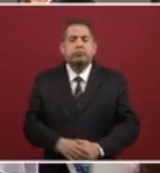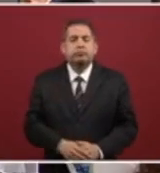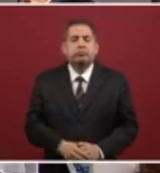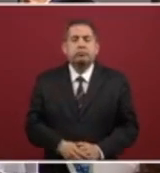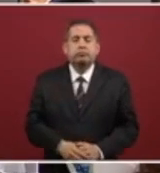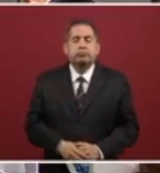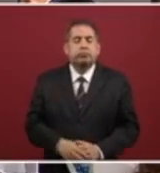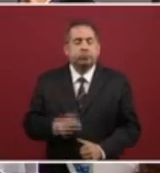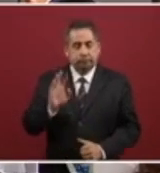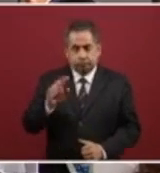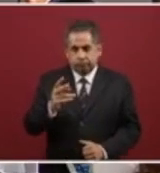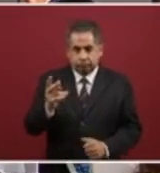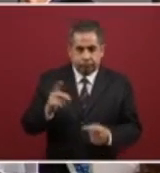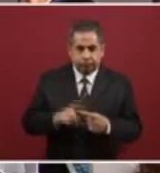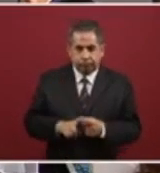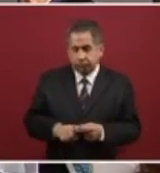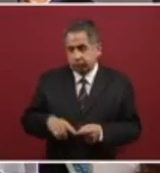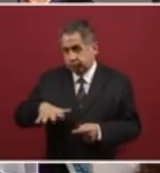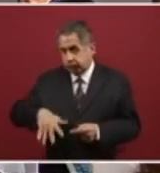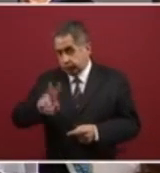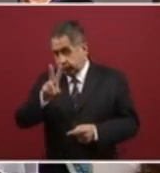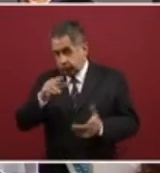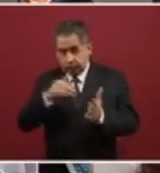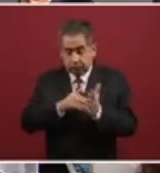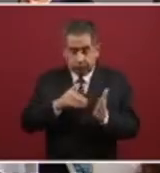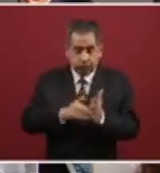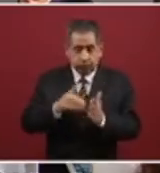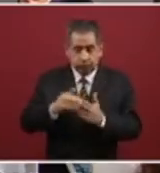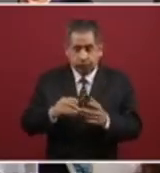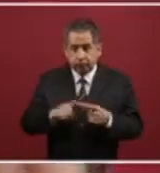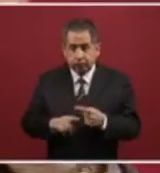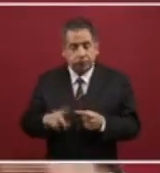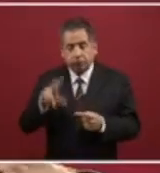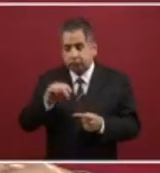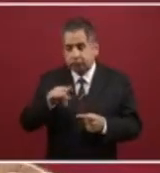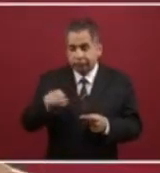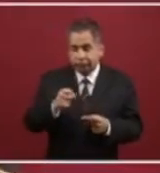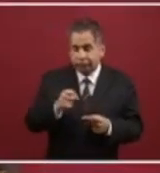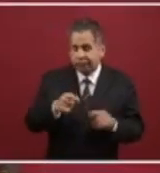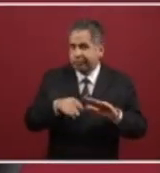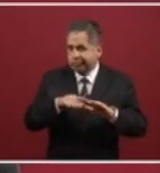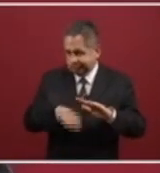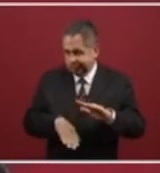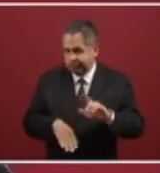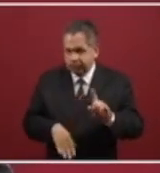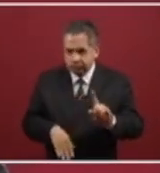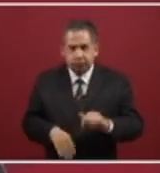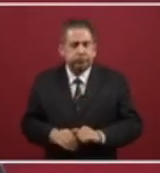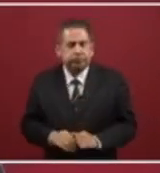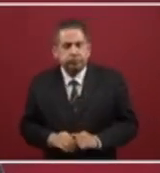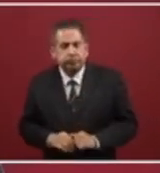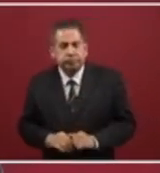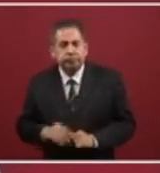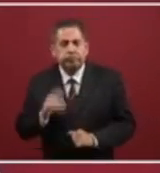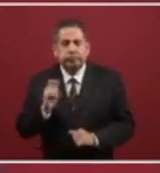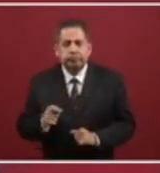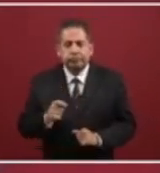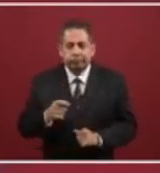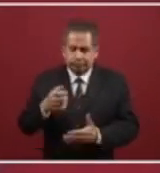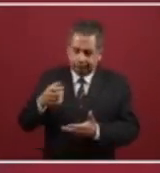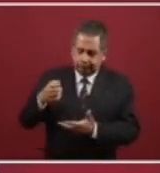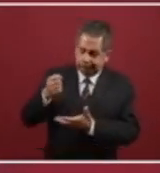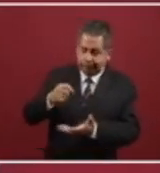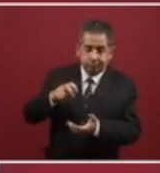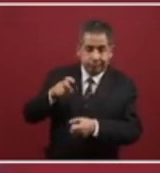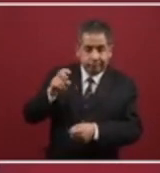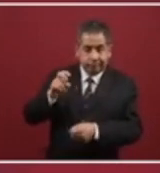A ver, los 2,000 millones a los que te refieres, primero no son 2,000 millones, son un poco menos. Y es el Fondo Yucatán